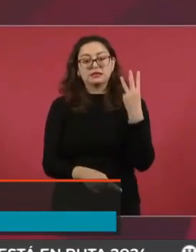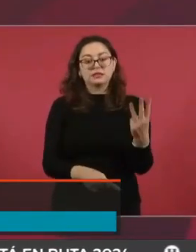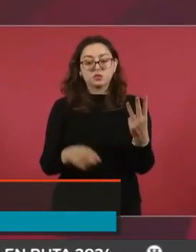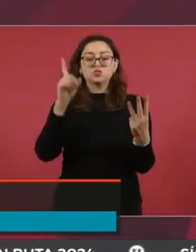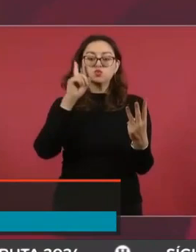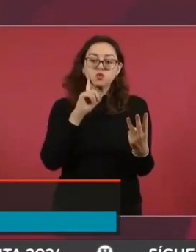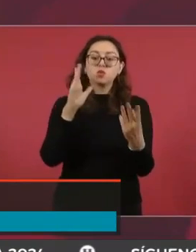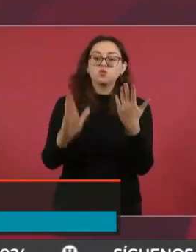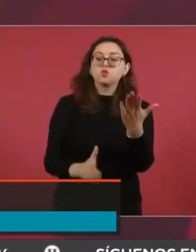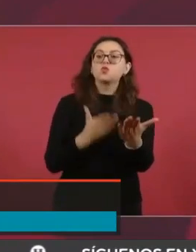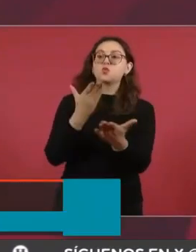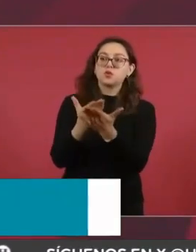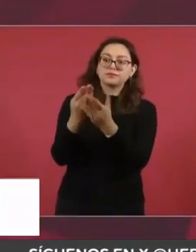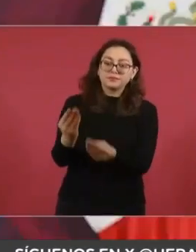qué